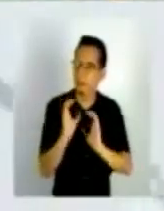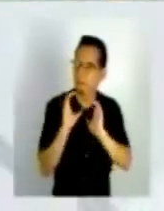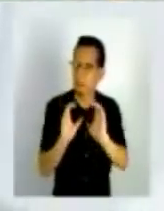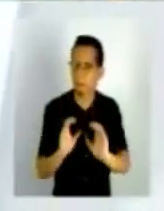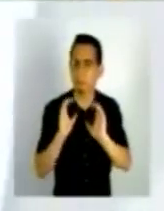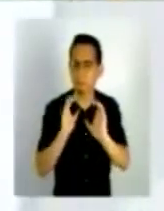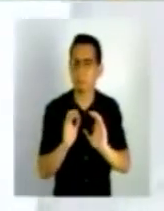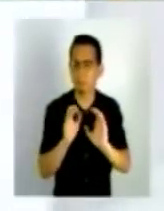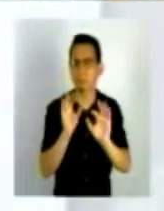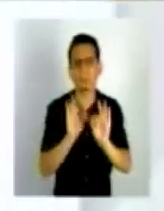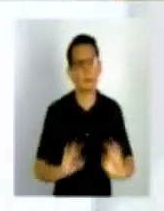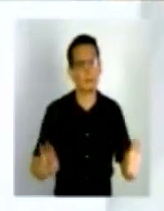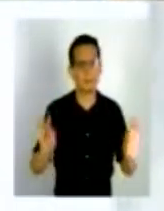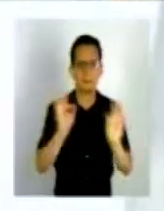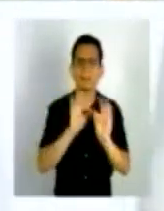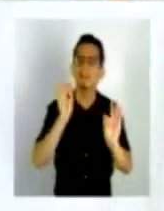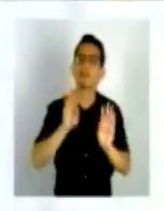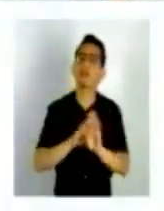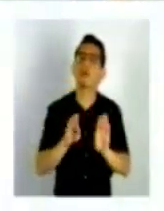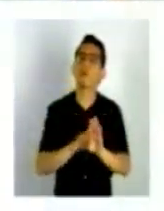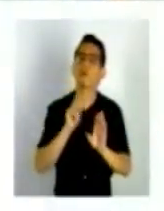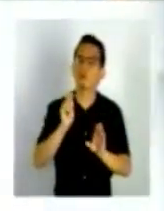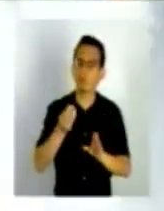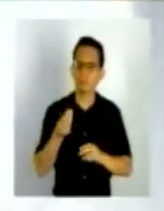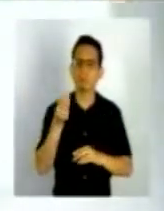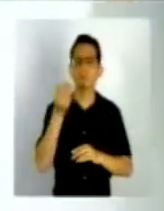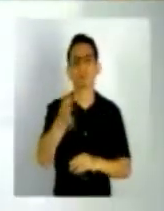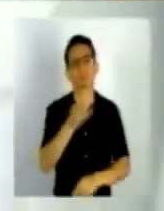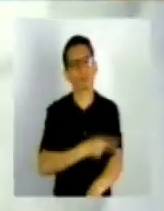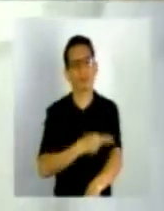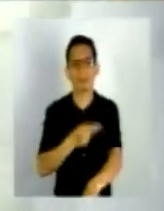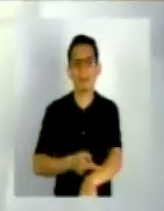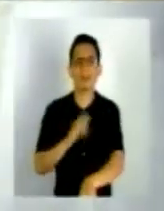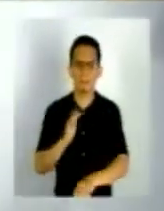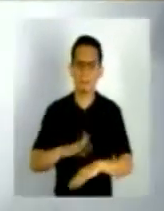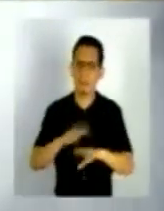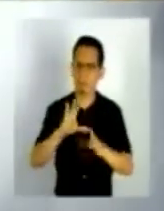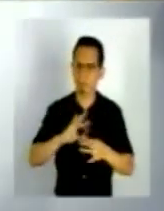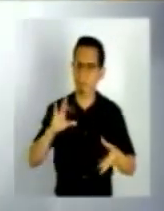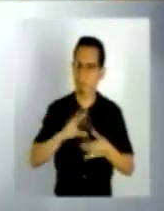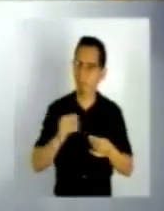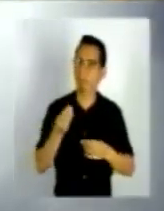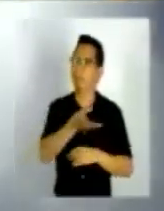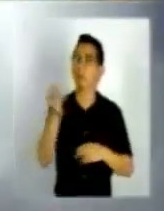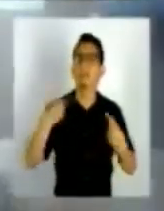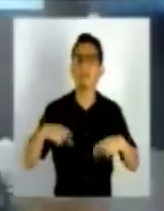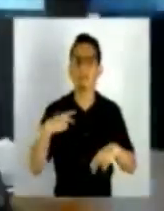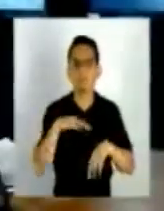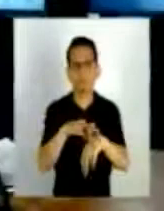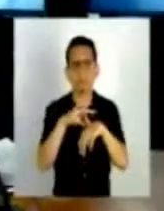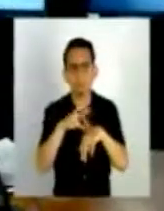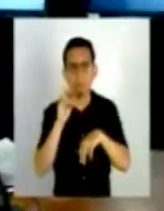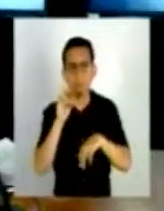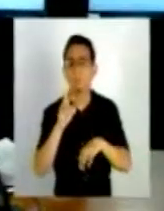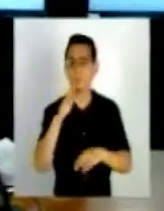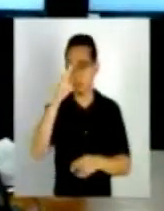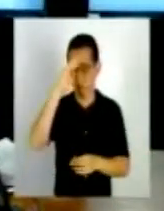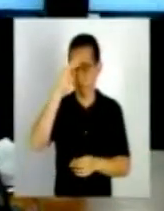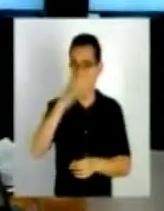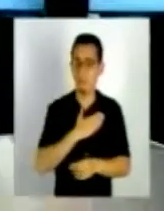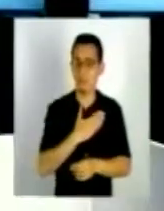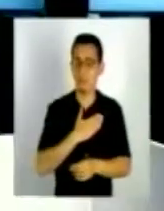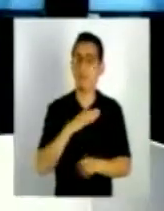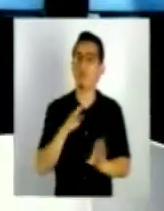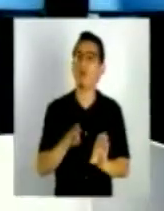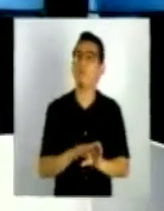más importante, con transparencia, el recurso de los jaliscienses y de los mexicanos. Decirle a todos los jaliscienses que no vamos a permitir un